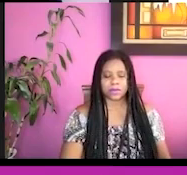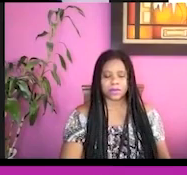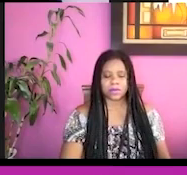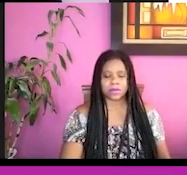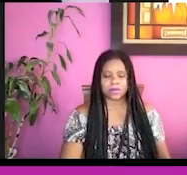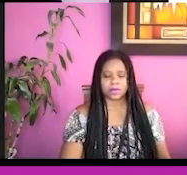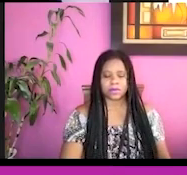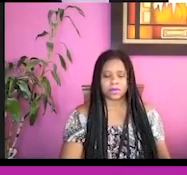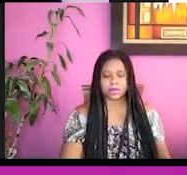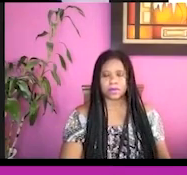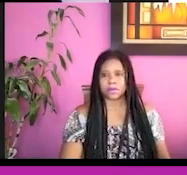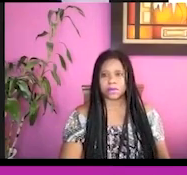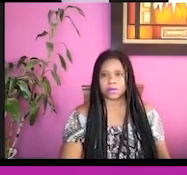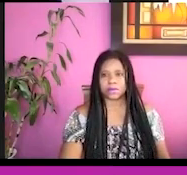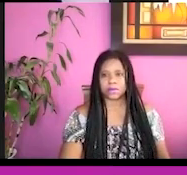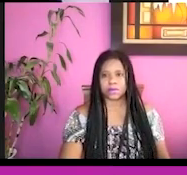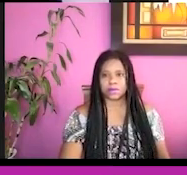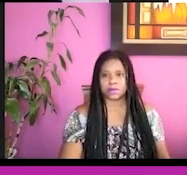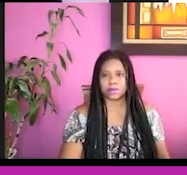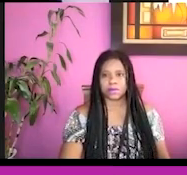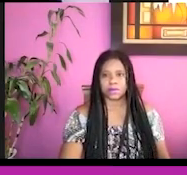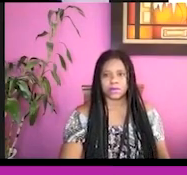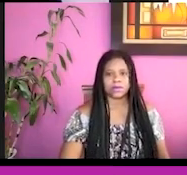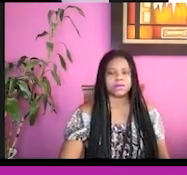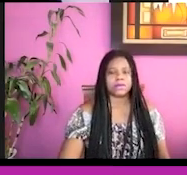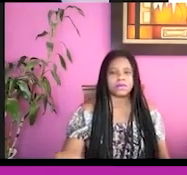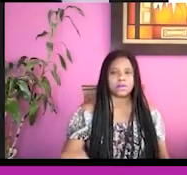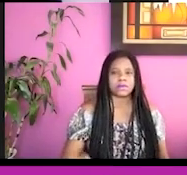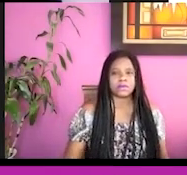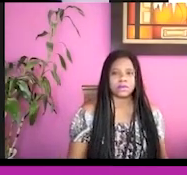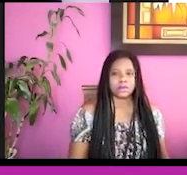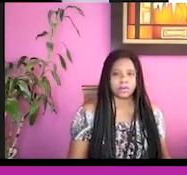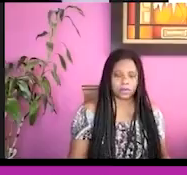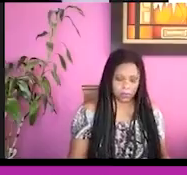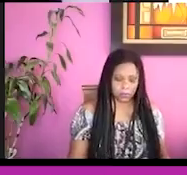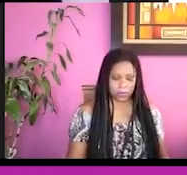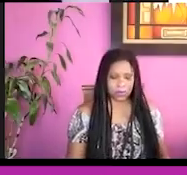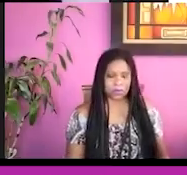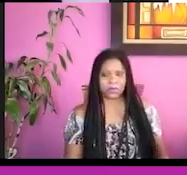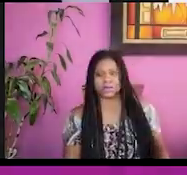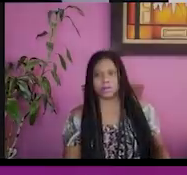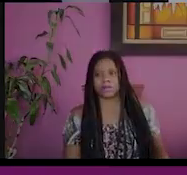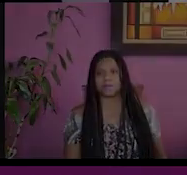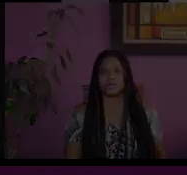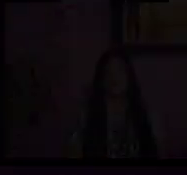una educación siempre estandarizada o que esté simplemente cerrada a un grupo de estrategias.